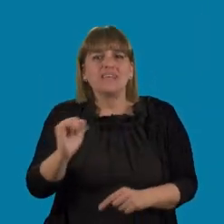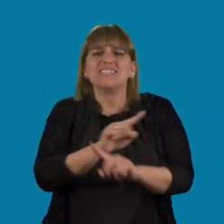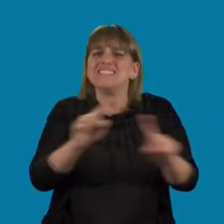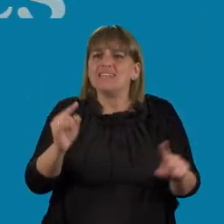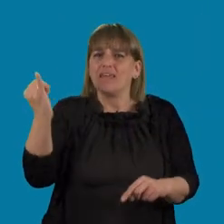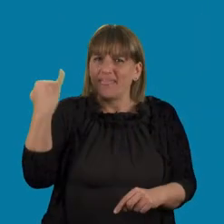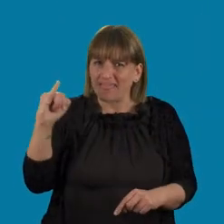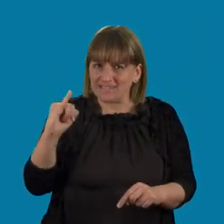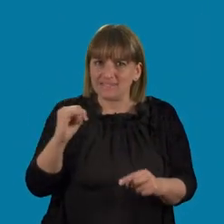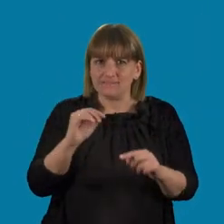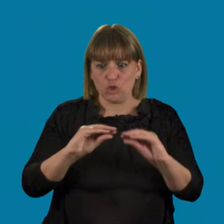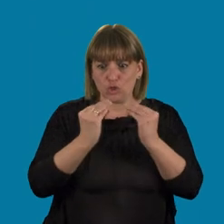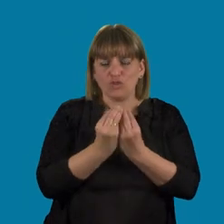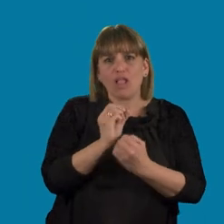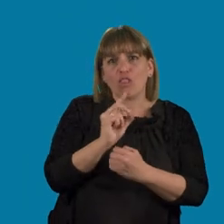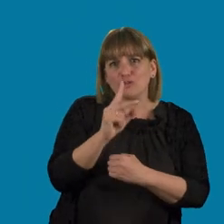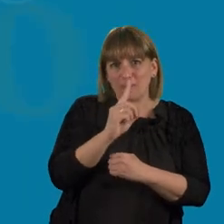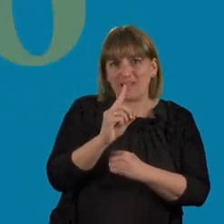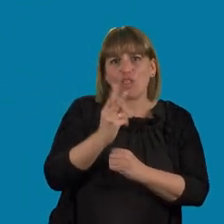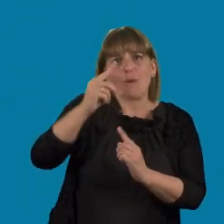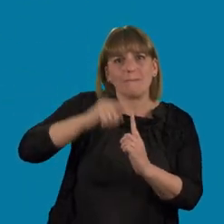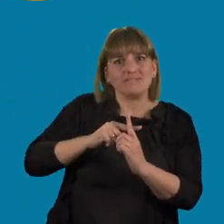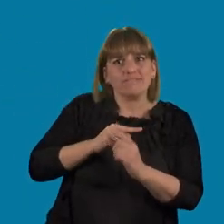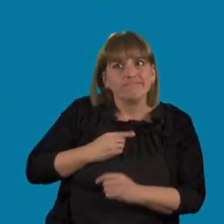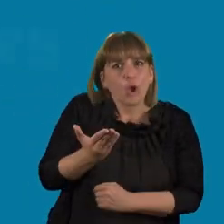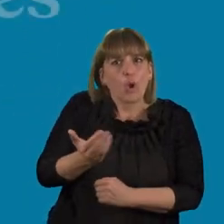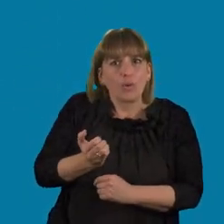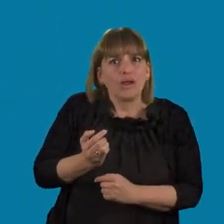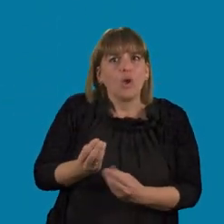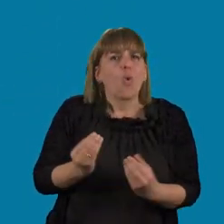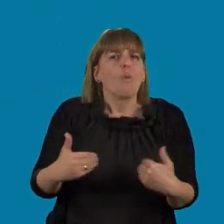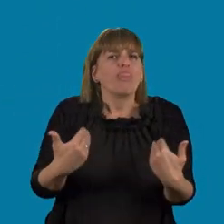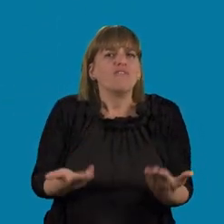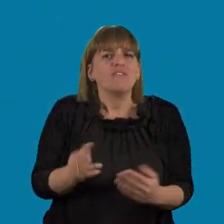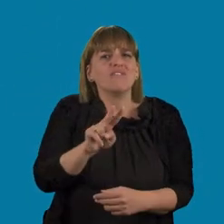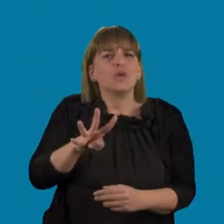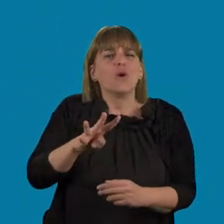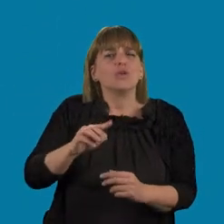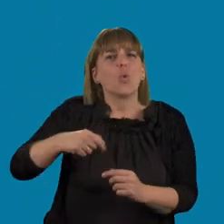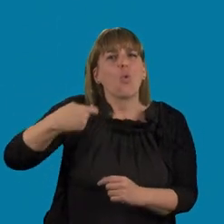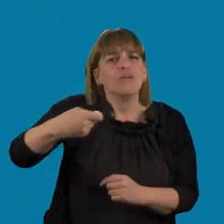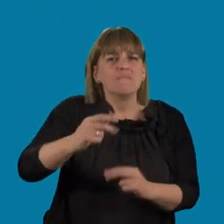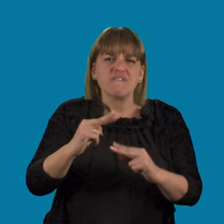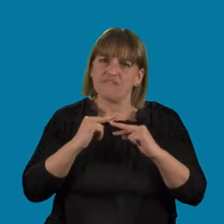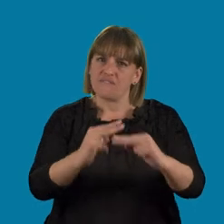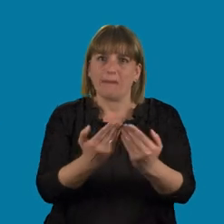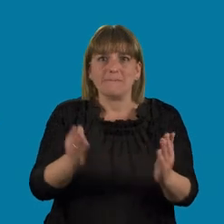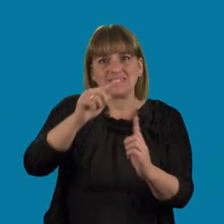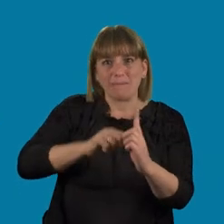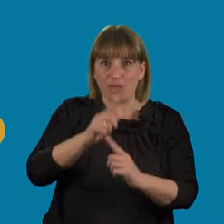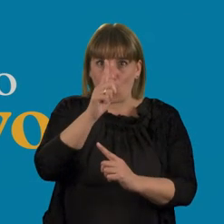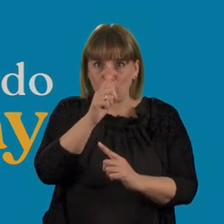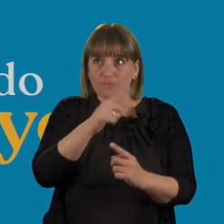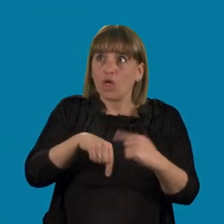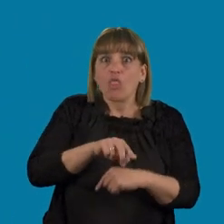unidades indexadas y sin intereses, equivalen a 2 pagos de 12.000 pesos que se devolverán en 24 cuotas iguales a partir de julio.